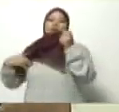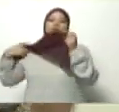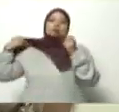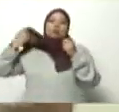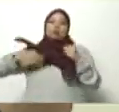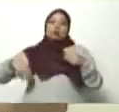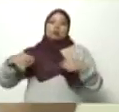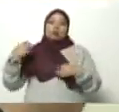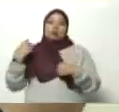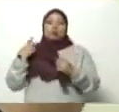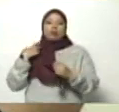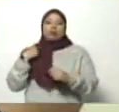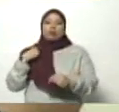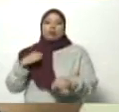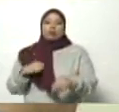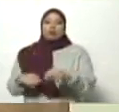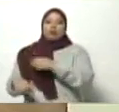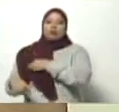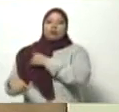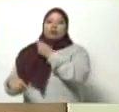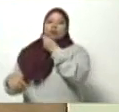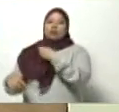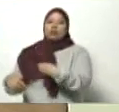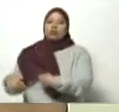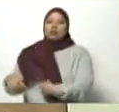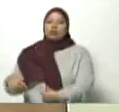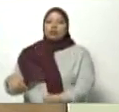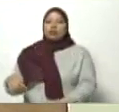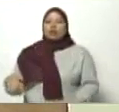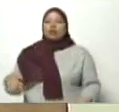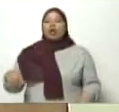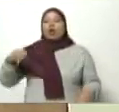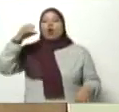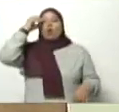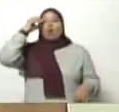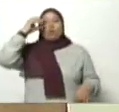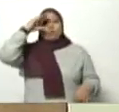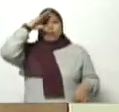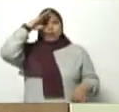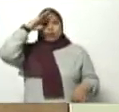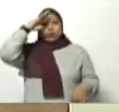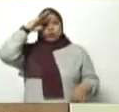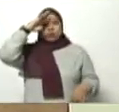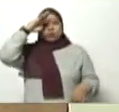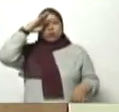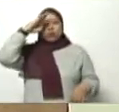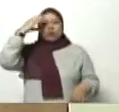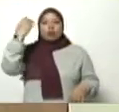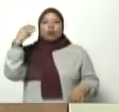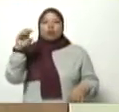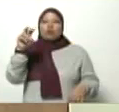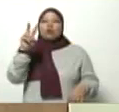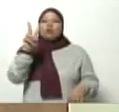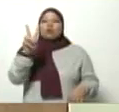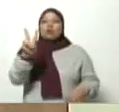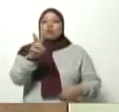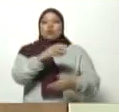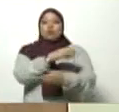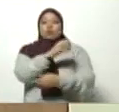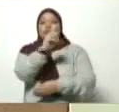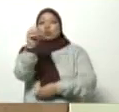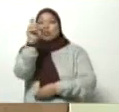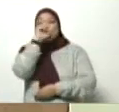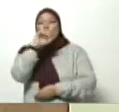lo que pasa es que Petro en Colombia, el presidente Petro en Colombia, está heredando 200 años